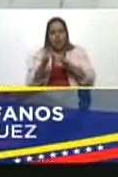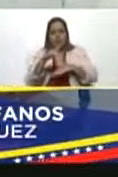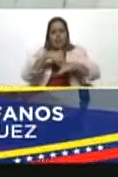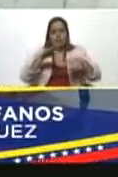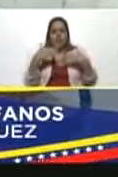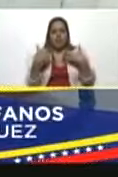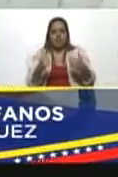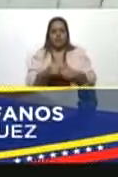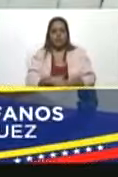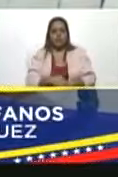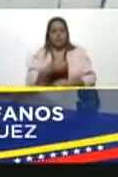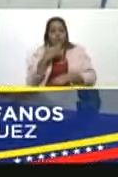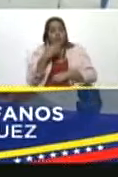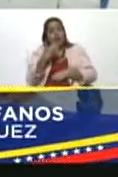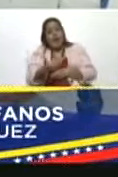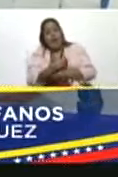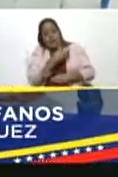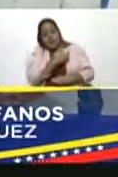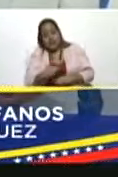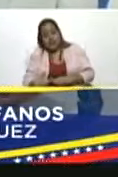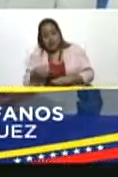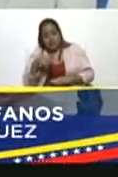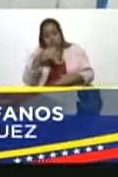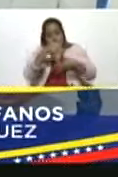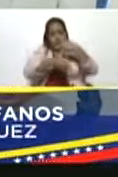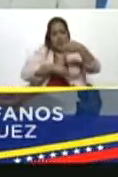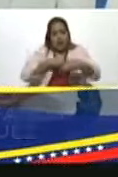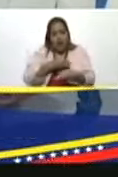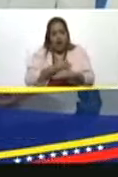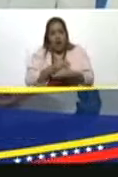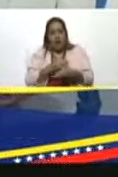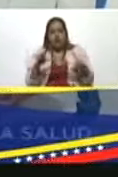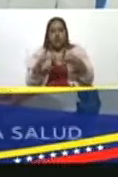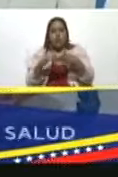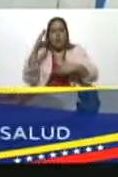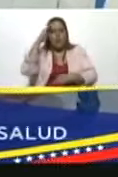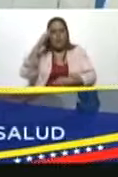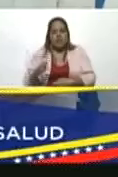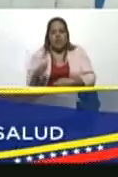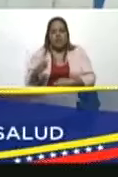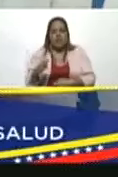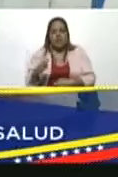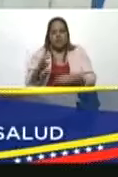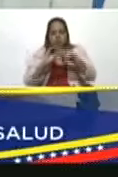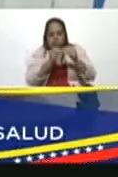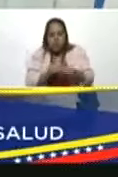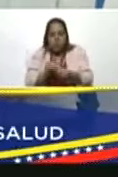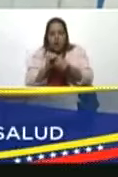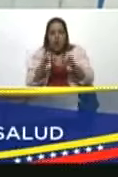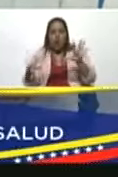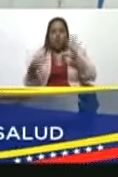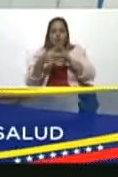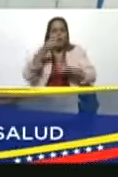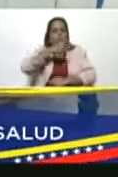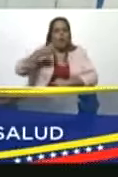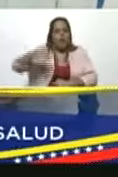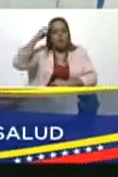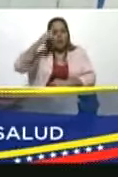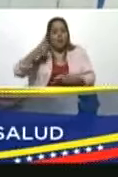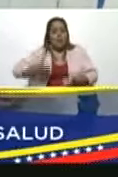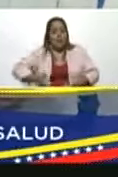Gracias, presidente. Bueno, destacar que las bricomiles vinieron a ser el milagro de la unión cívico-militar que nos